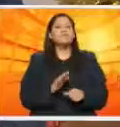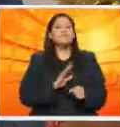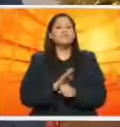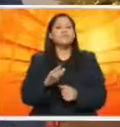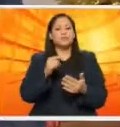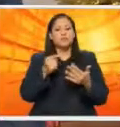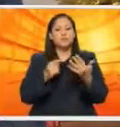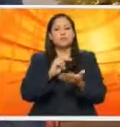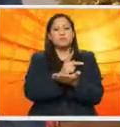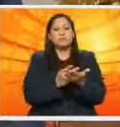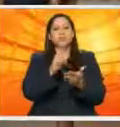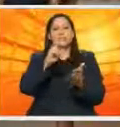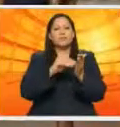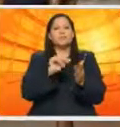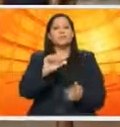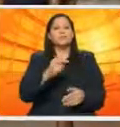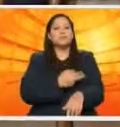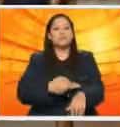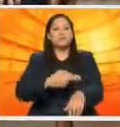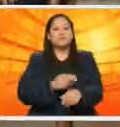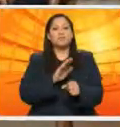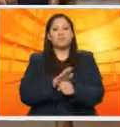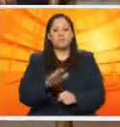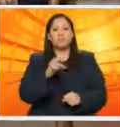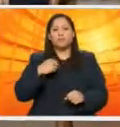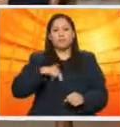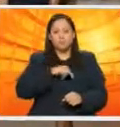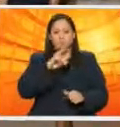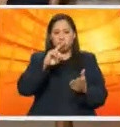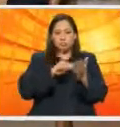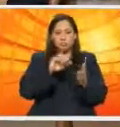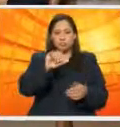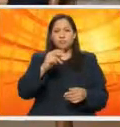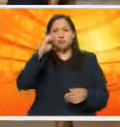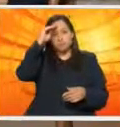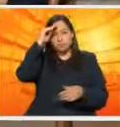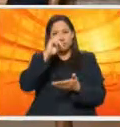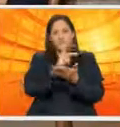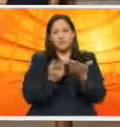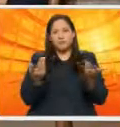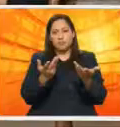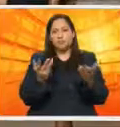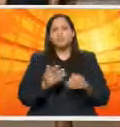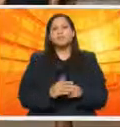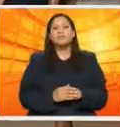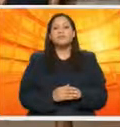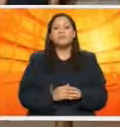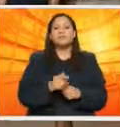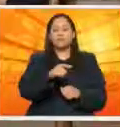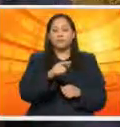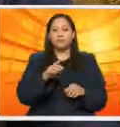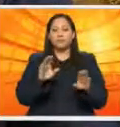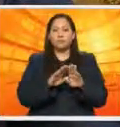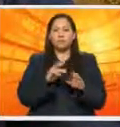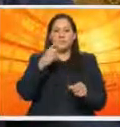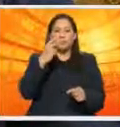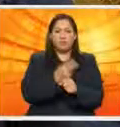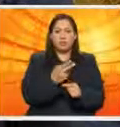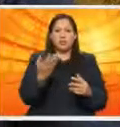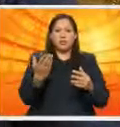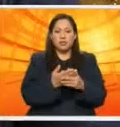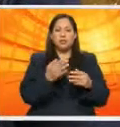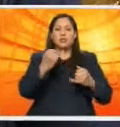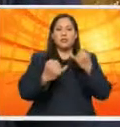son los planes para este 2016? Para el 2016 tenemos planeado elaborar la segunda parte del Tochito